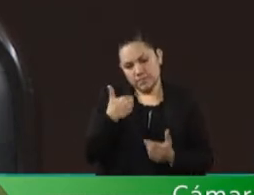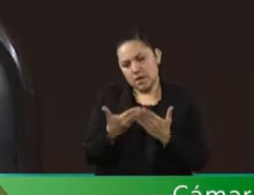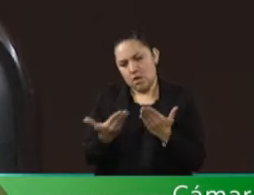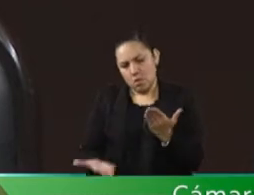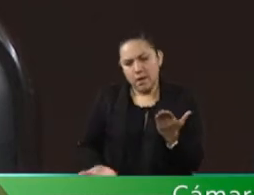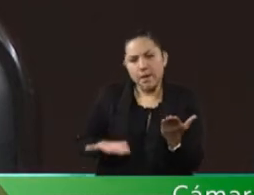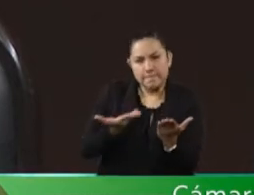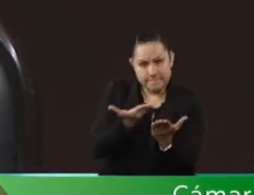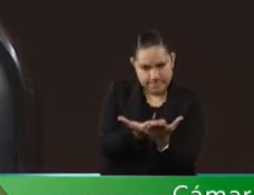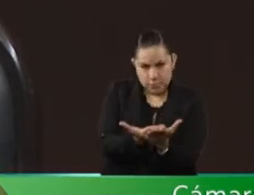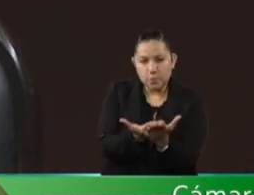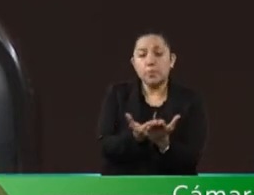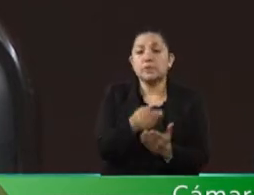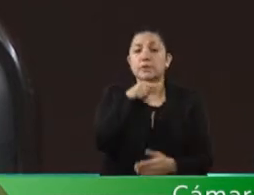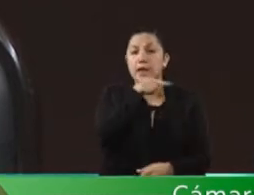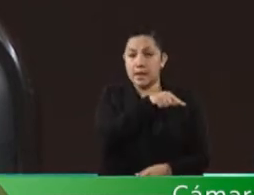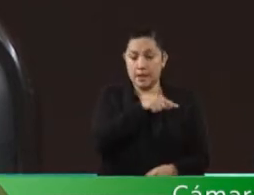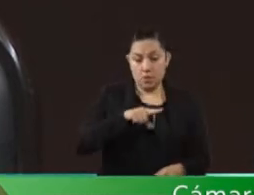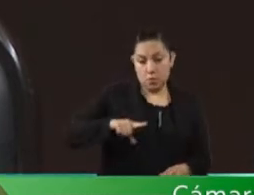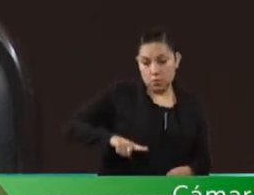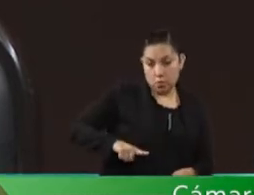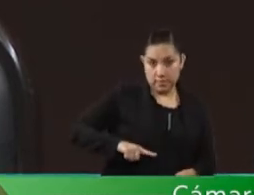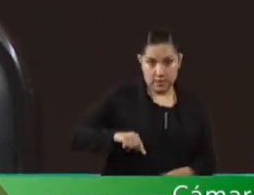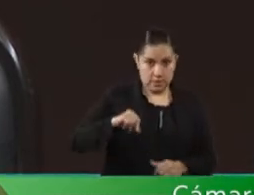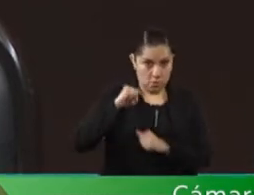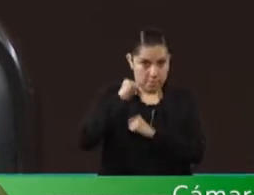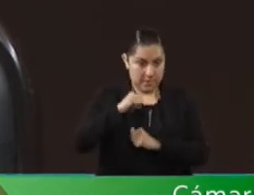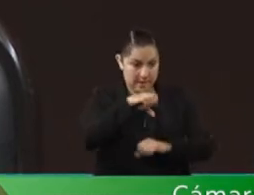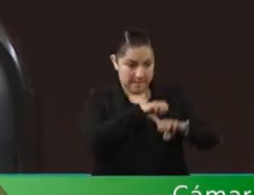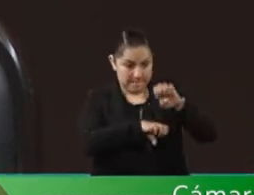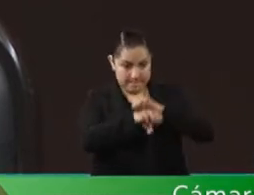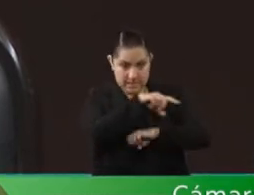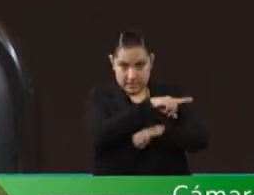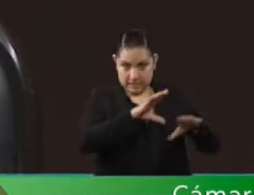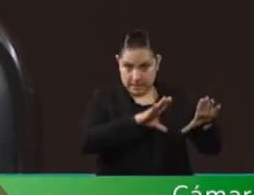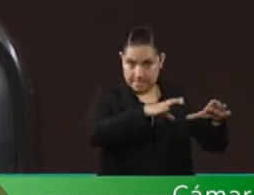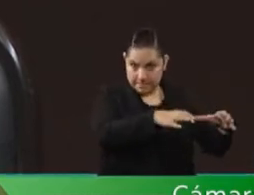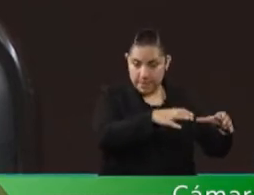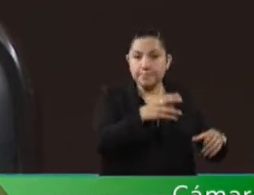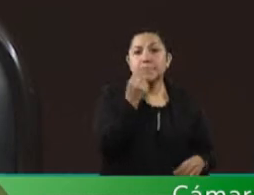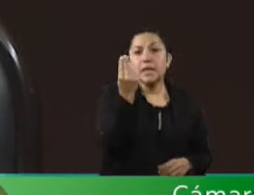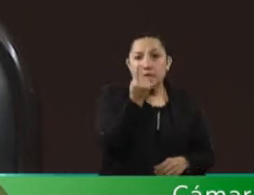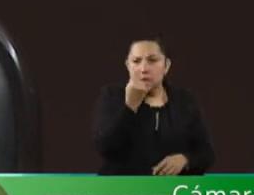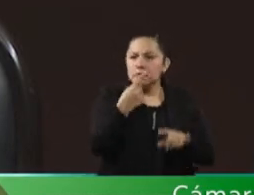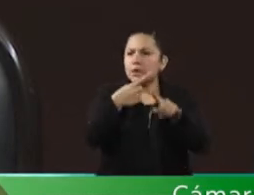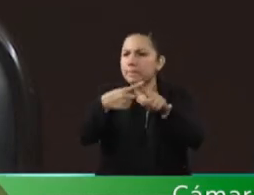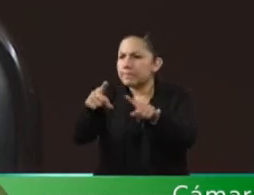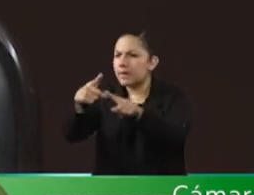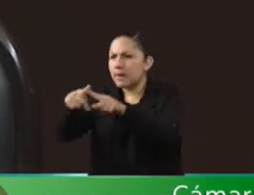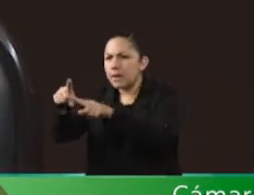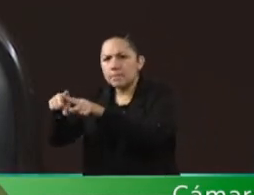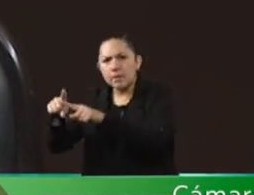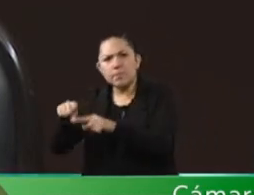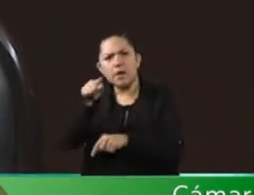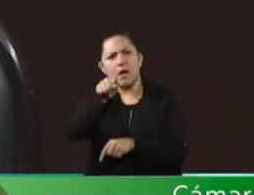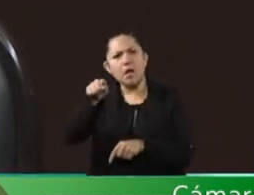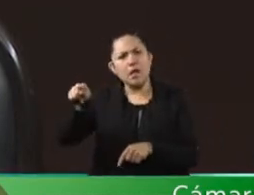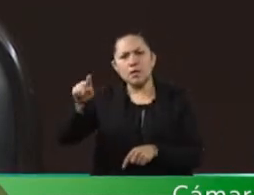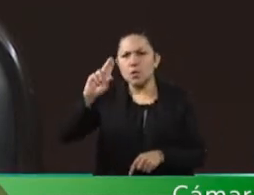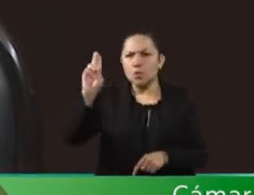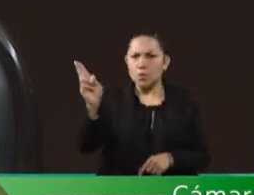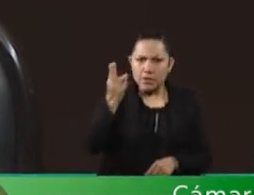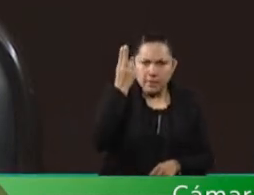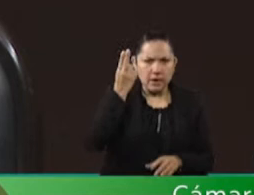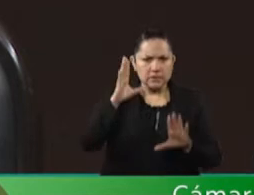Estado, que se realice en coordinación con la participación de instituciones académicas, centros de investigación